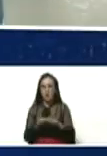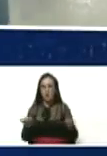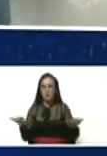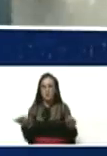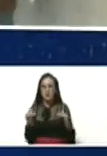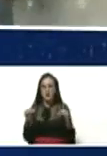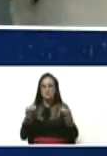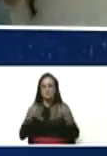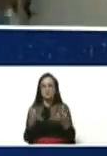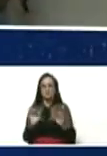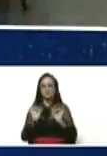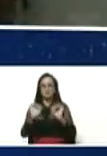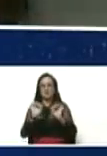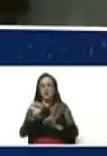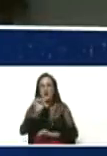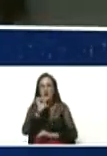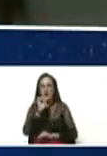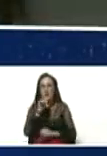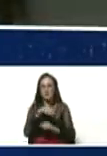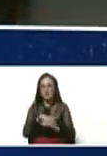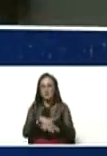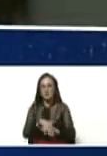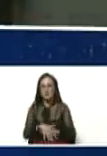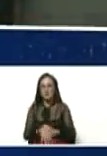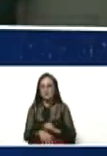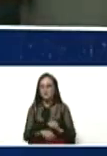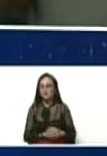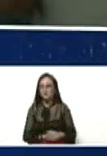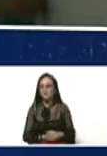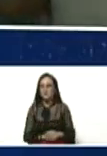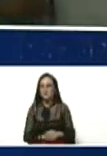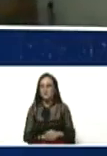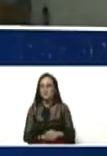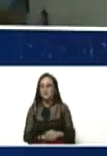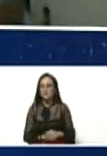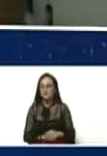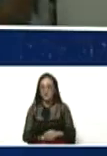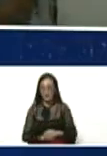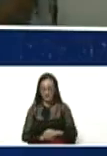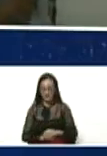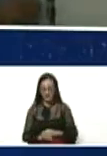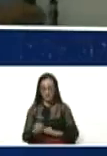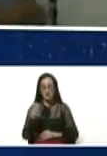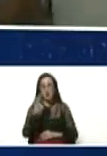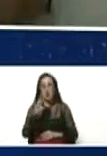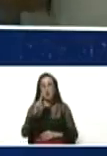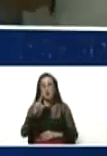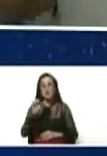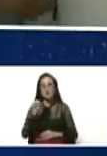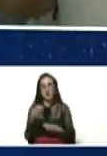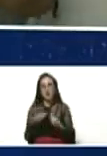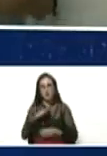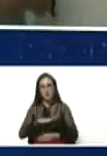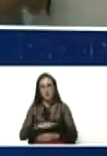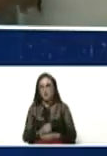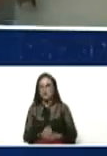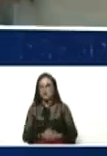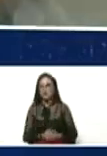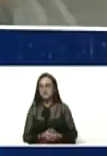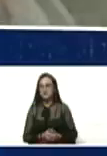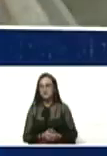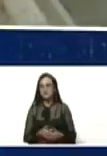estado colocándose en la planta física de nuestra institución. ¿Qué dice Orly? Vamos a darle la palabra. Orlys, ¿cómo estás tú? Bien, bien. Muy